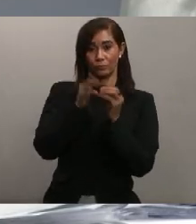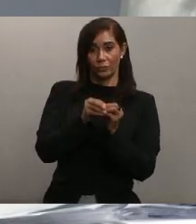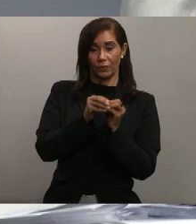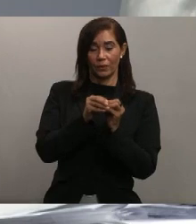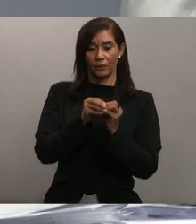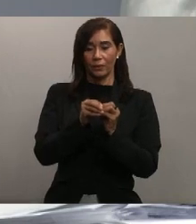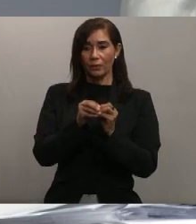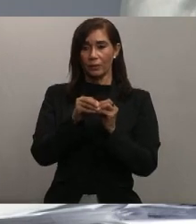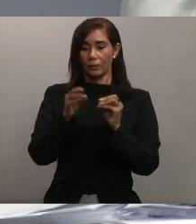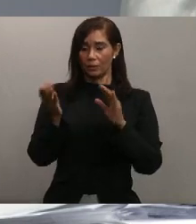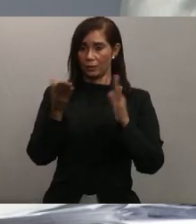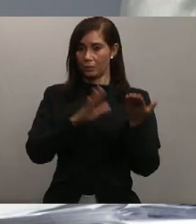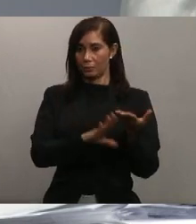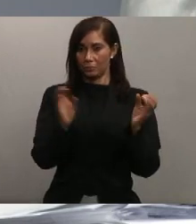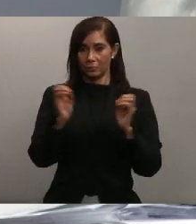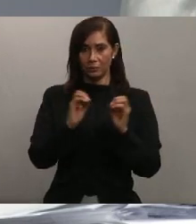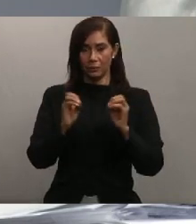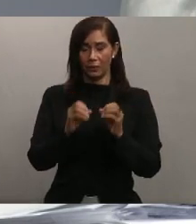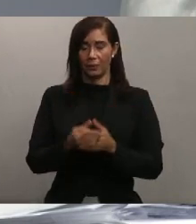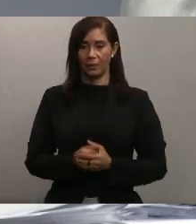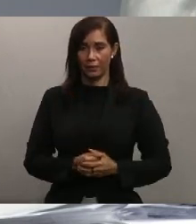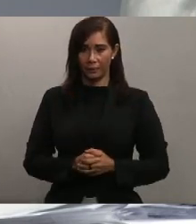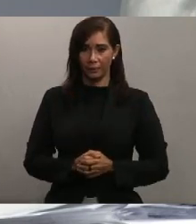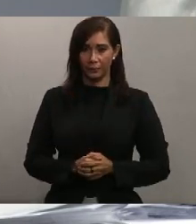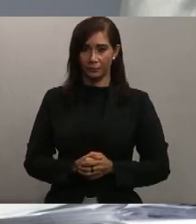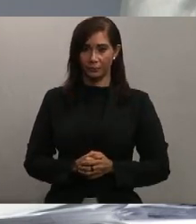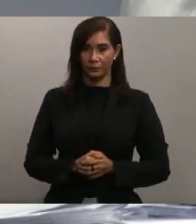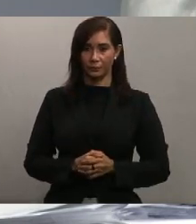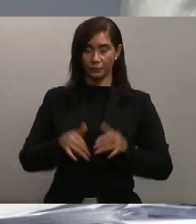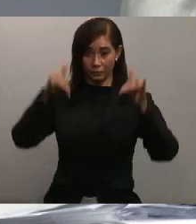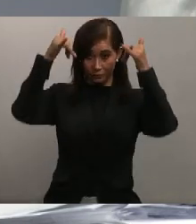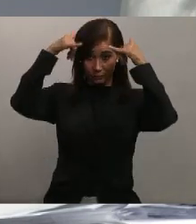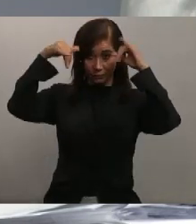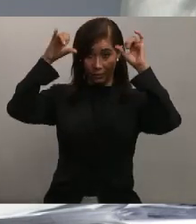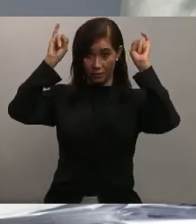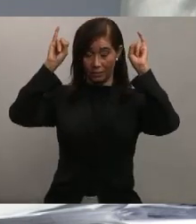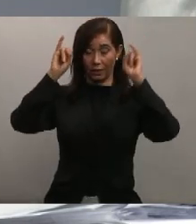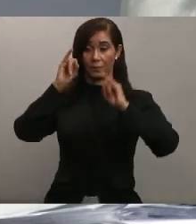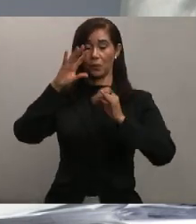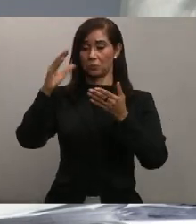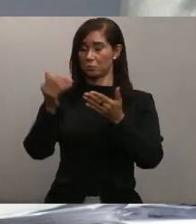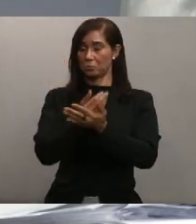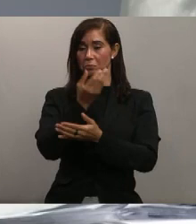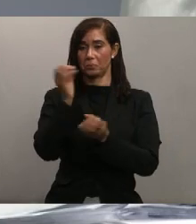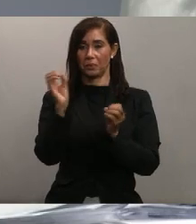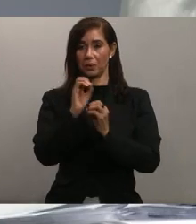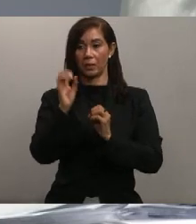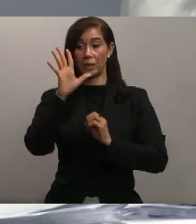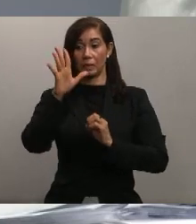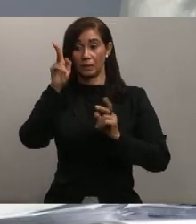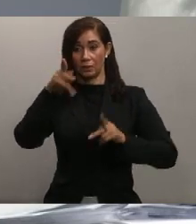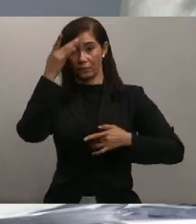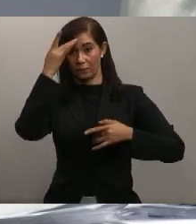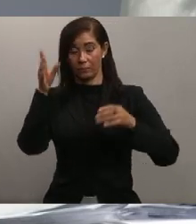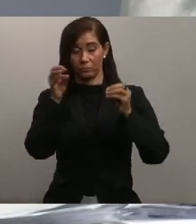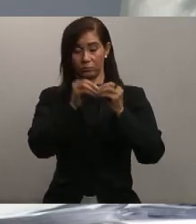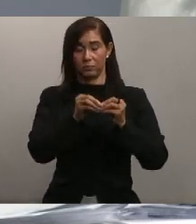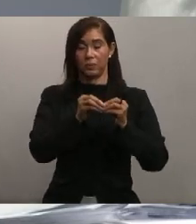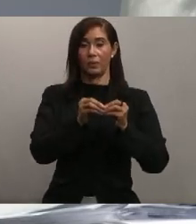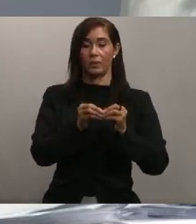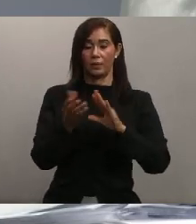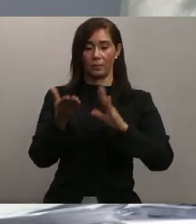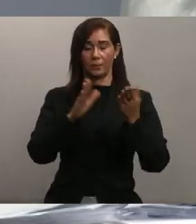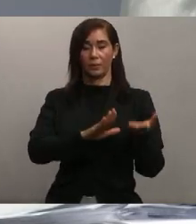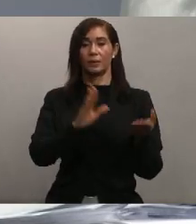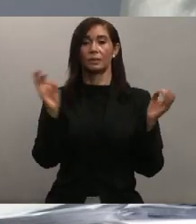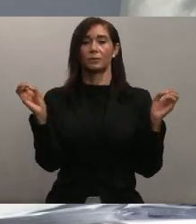acumulados, 0 fallecimiento. El Ceibo, 0 casos nuevos, 5 acumulados,